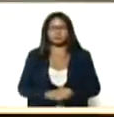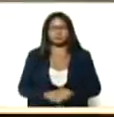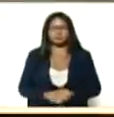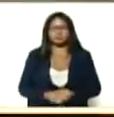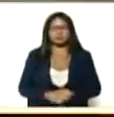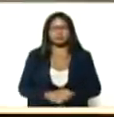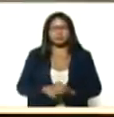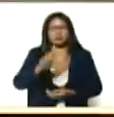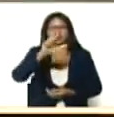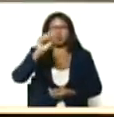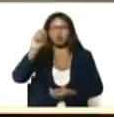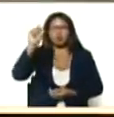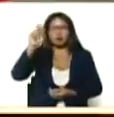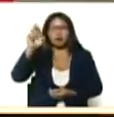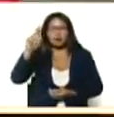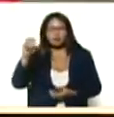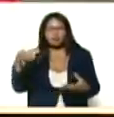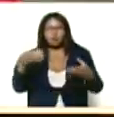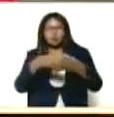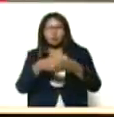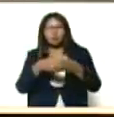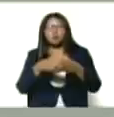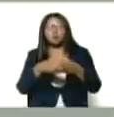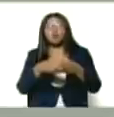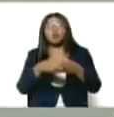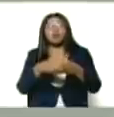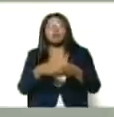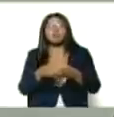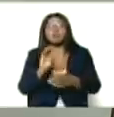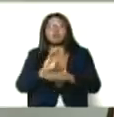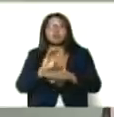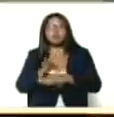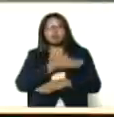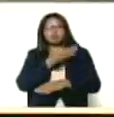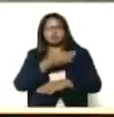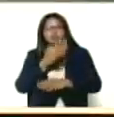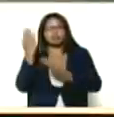Montezuma, comisionado de Protección Social.